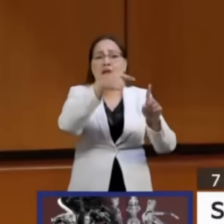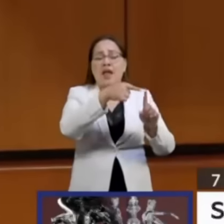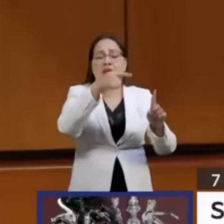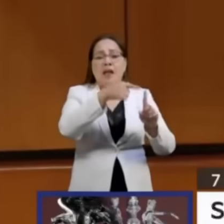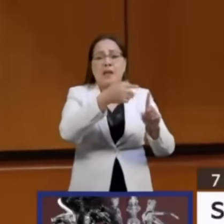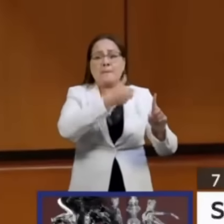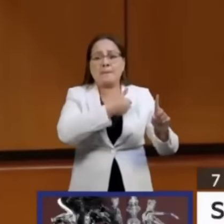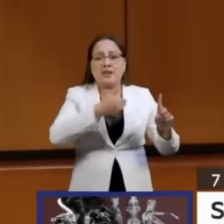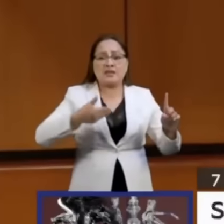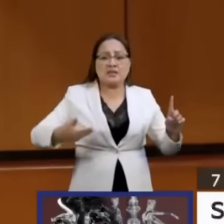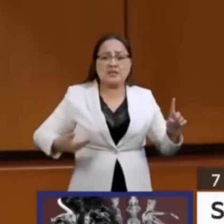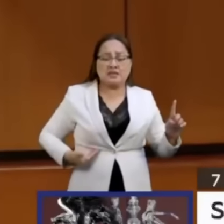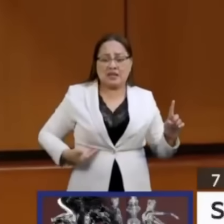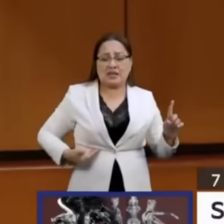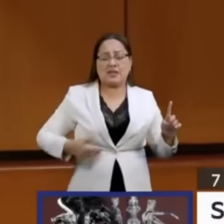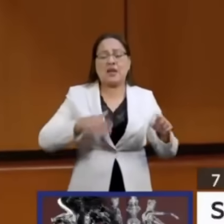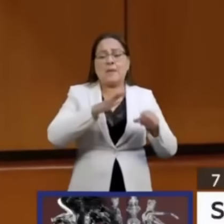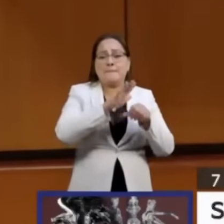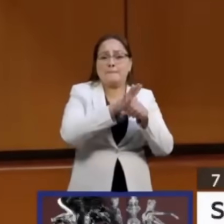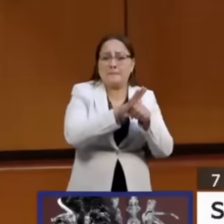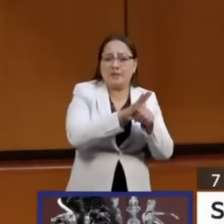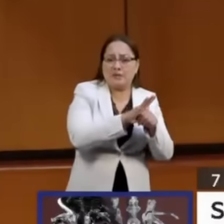Matanzas, de la represión,